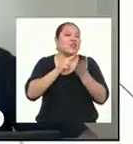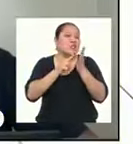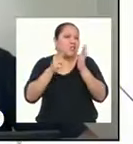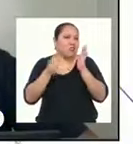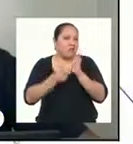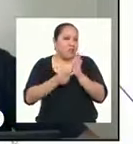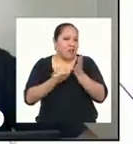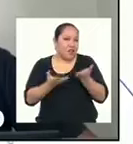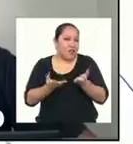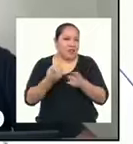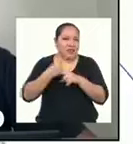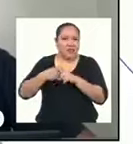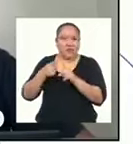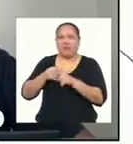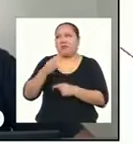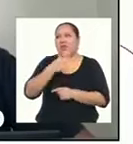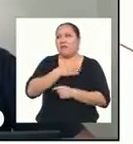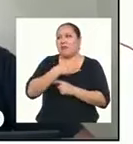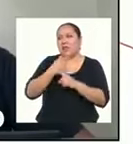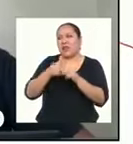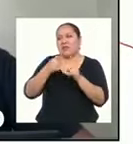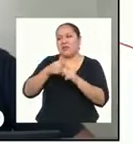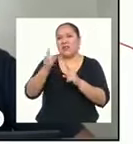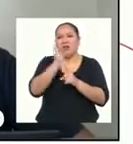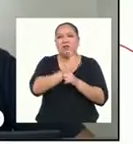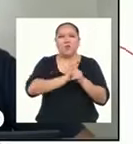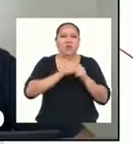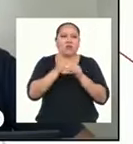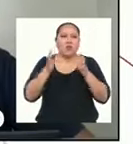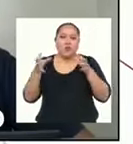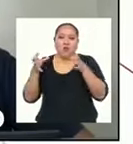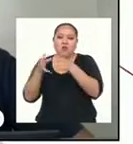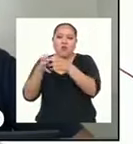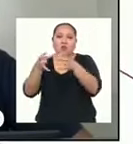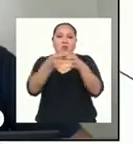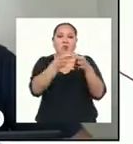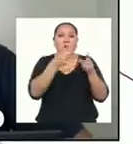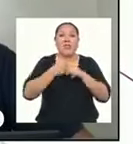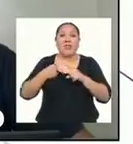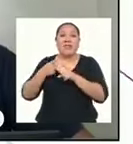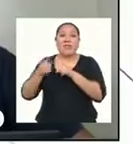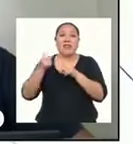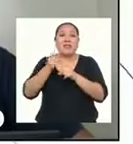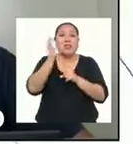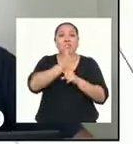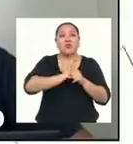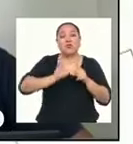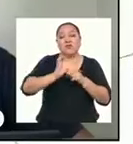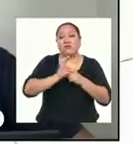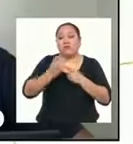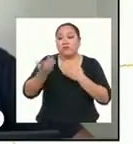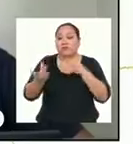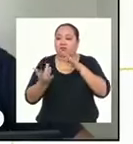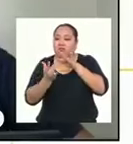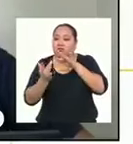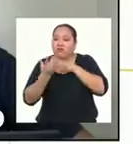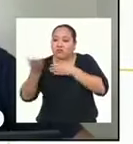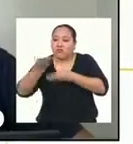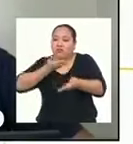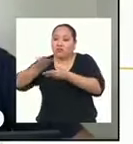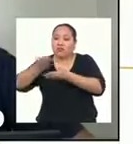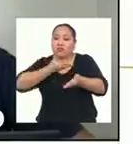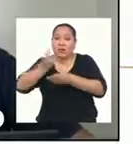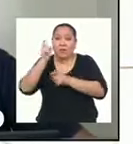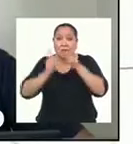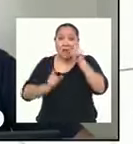Para mí, la diversidad cultural es el conjunto de diversas culturas e interacciones de personas de